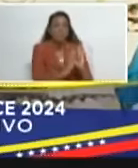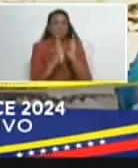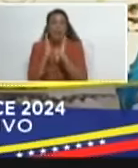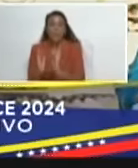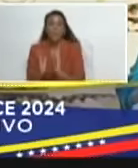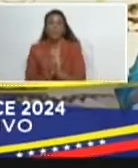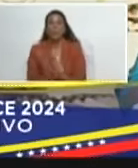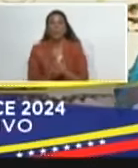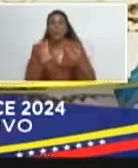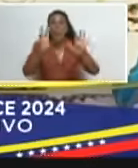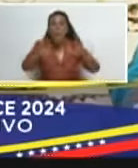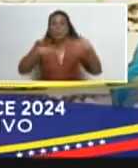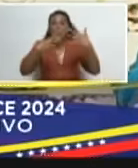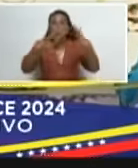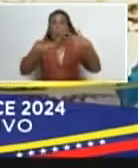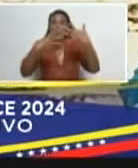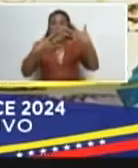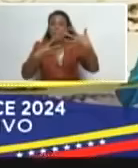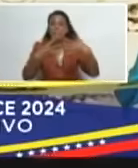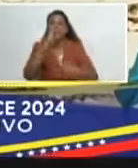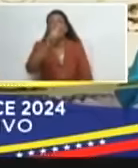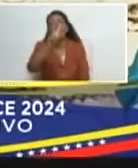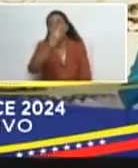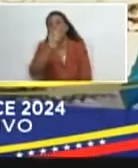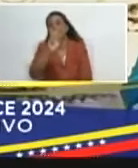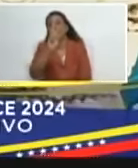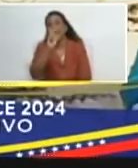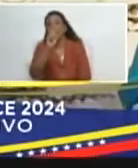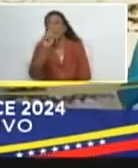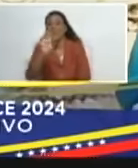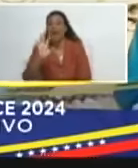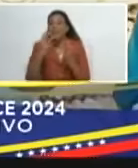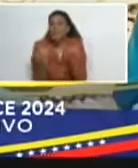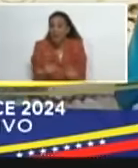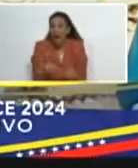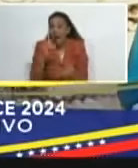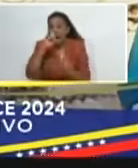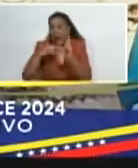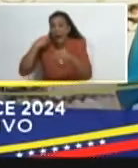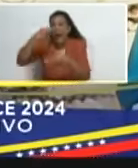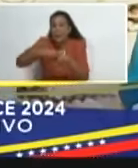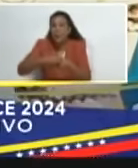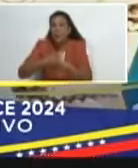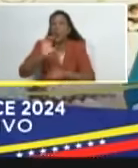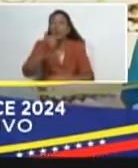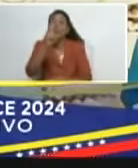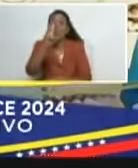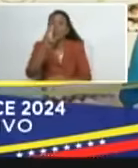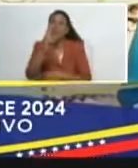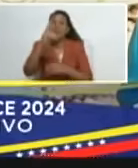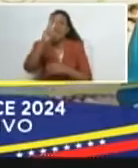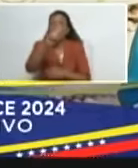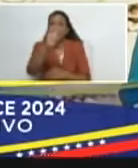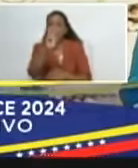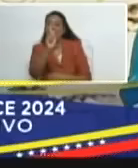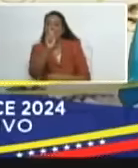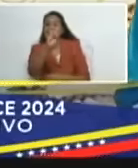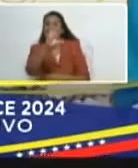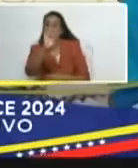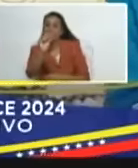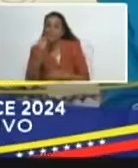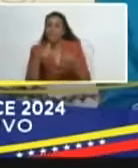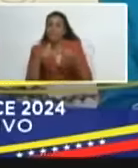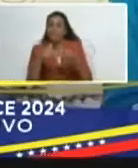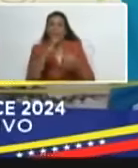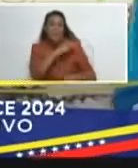9 vértices para entonces. Ya llevamos 12 vértices, que es una metodología, pudiéramos decir, una gran